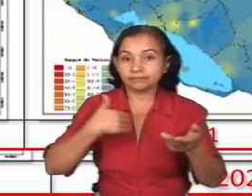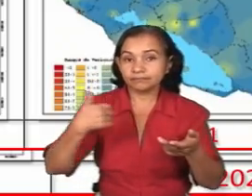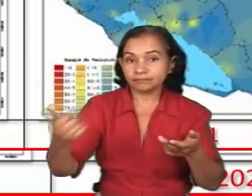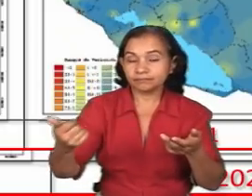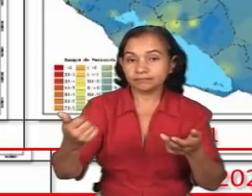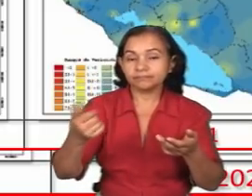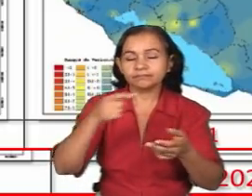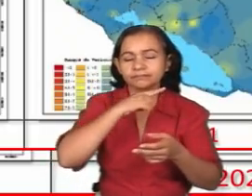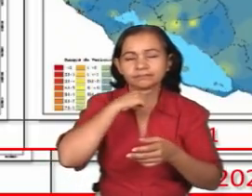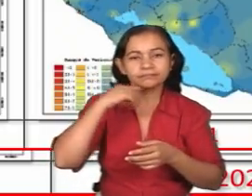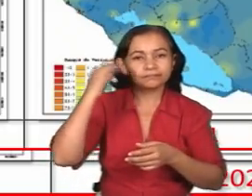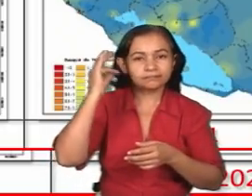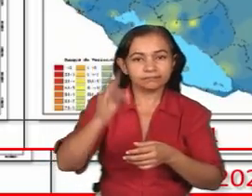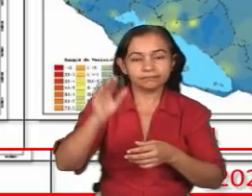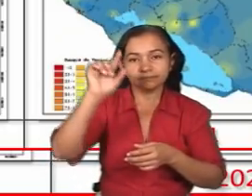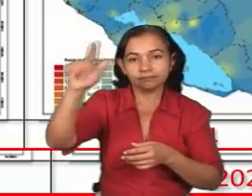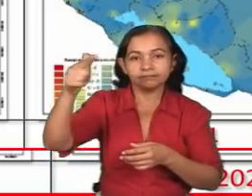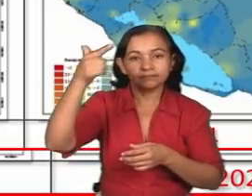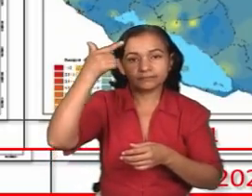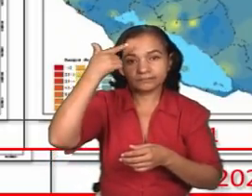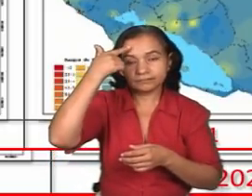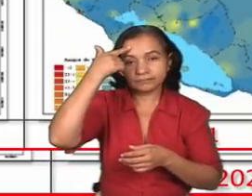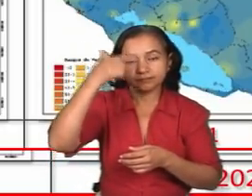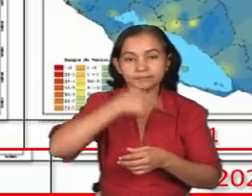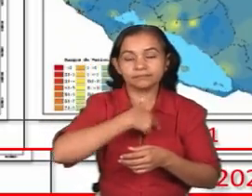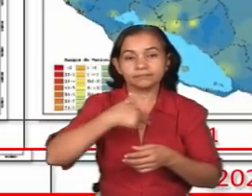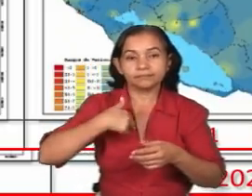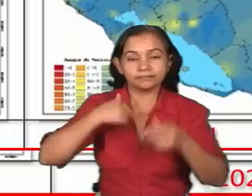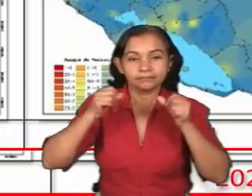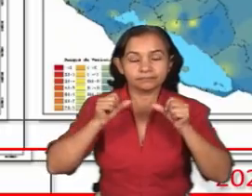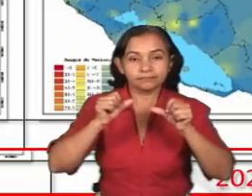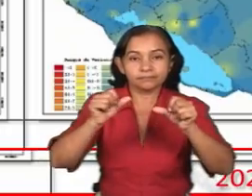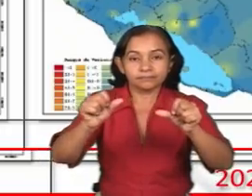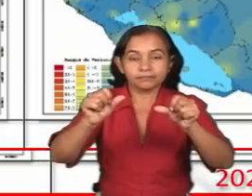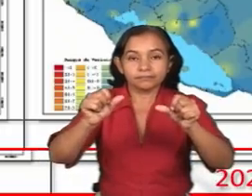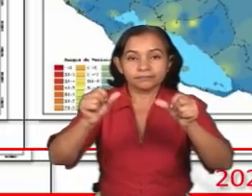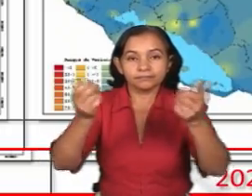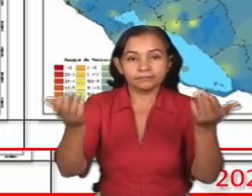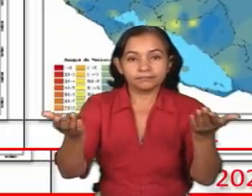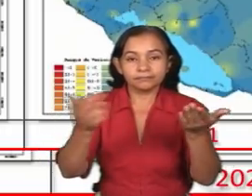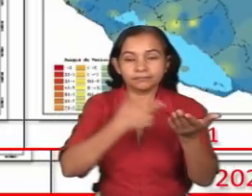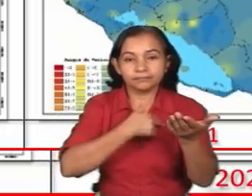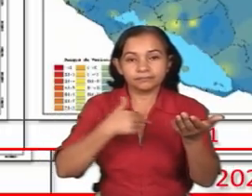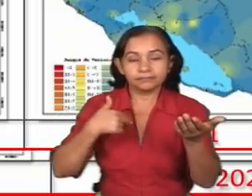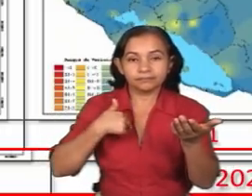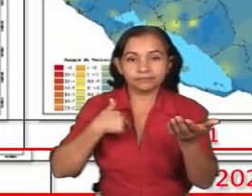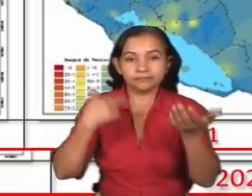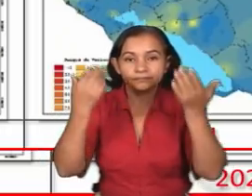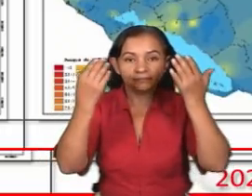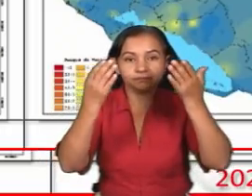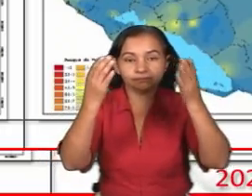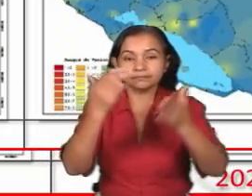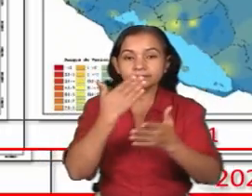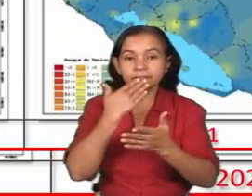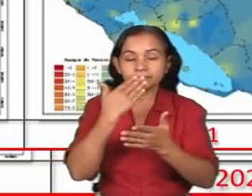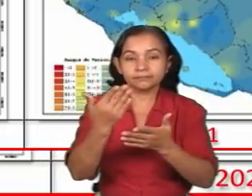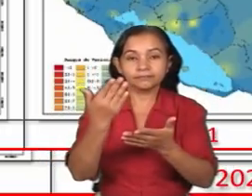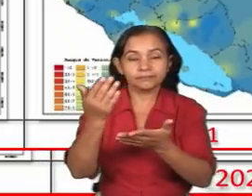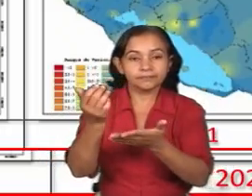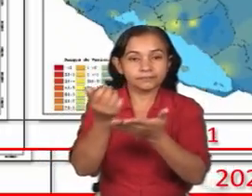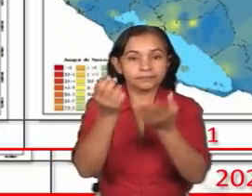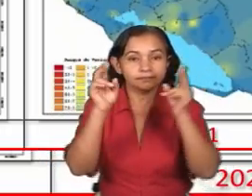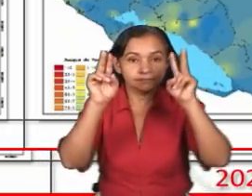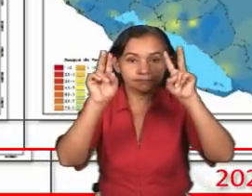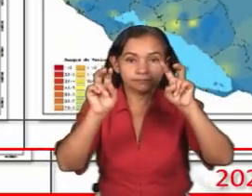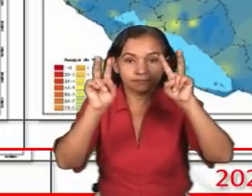porque estoy seguro que nuestro gobierno vamos a salir adelante, vamos a salir haciendo gestiones positivas para conseguir recursos para estos